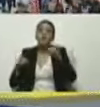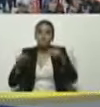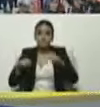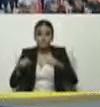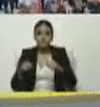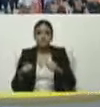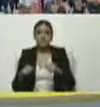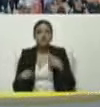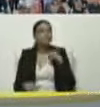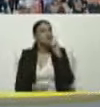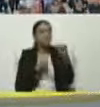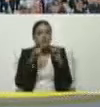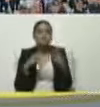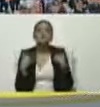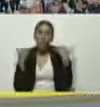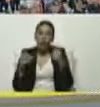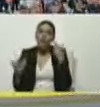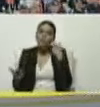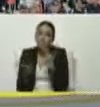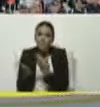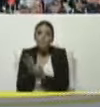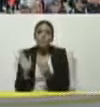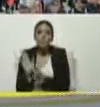He denunciado y tengo las pruebas.